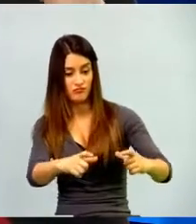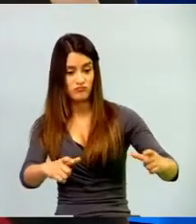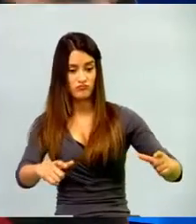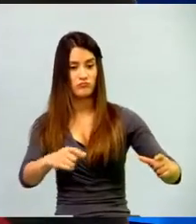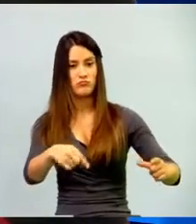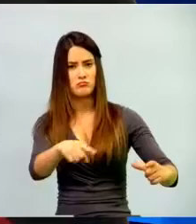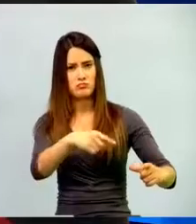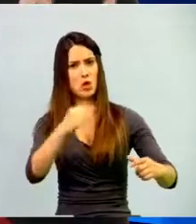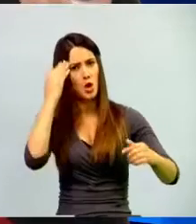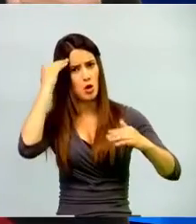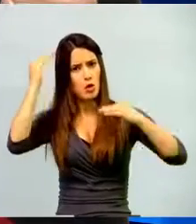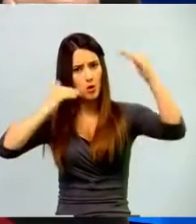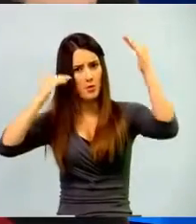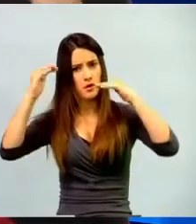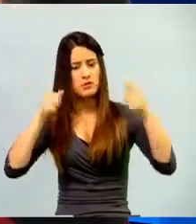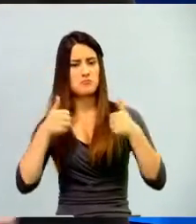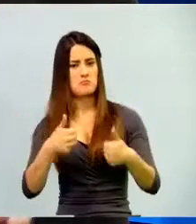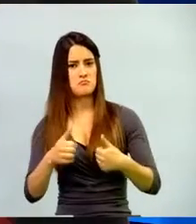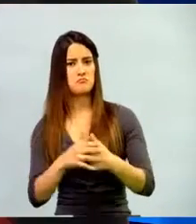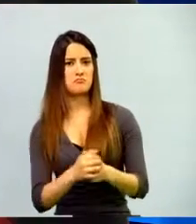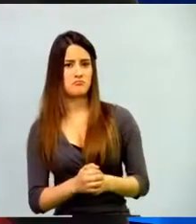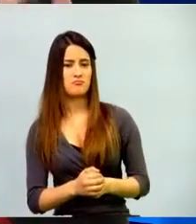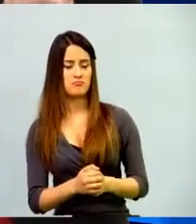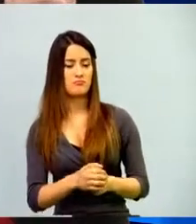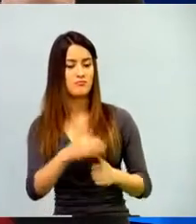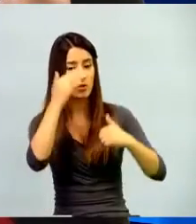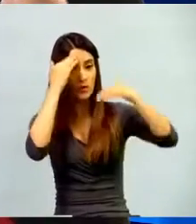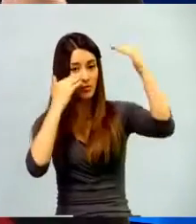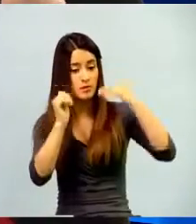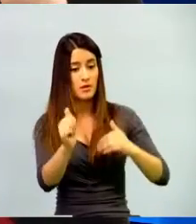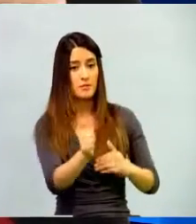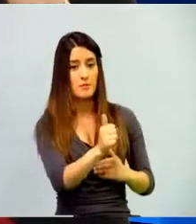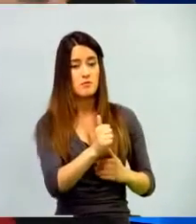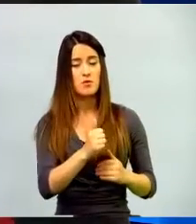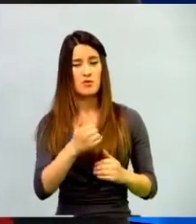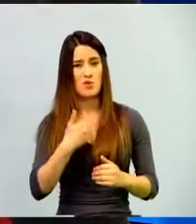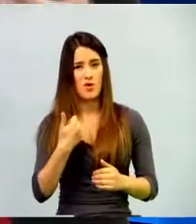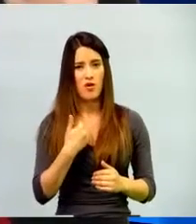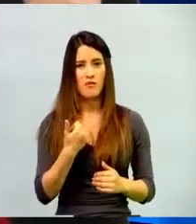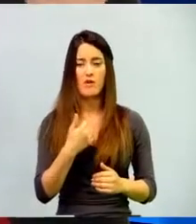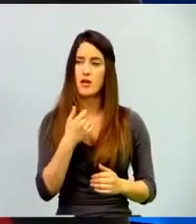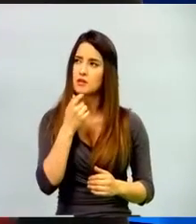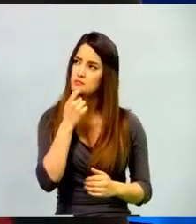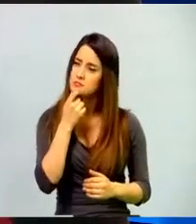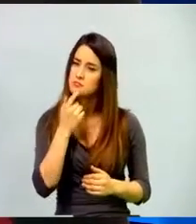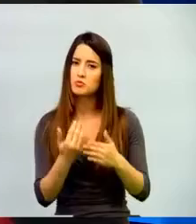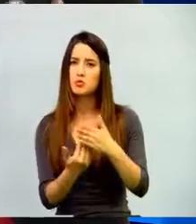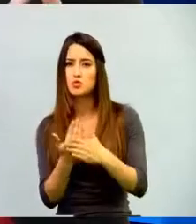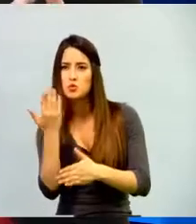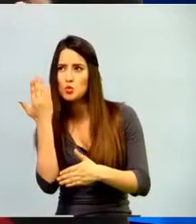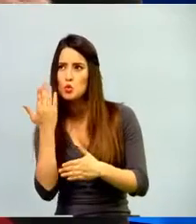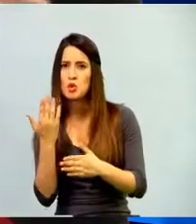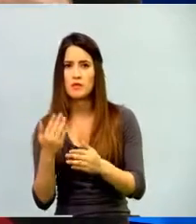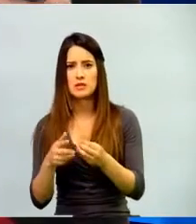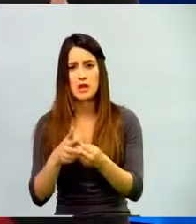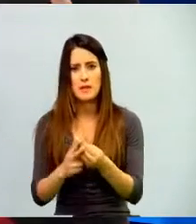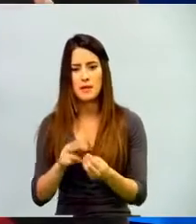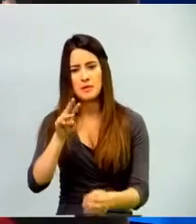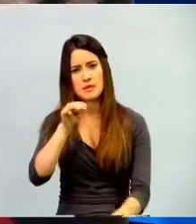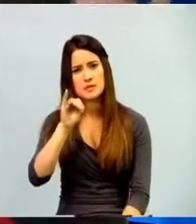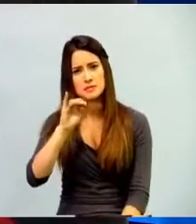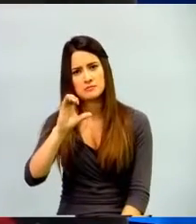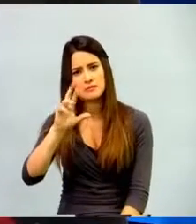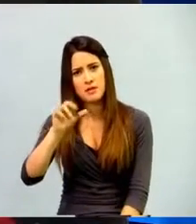uno se enfrenta a nuevas herramientas como Moodle, como Minecraft, los chicos